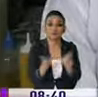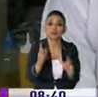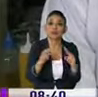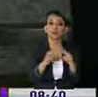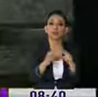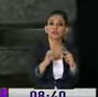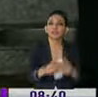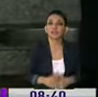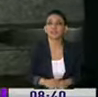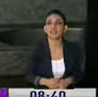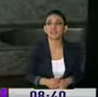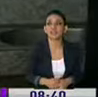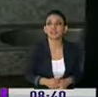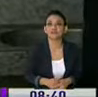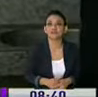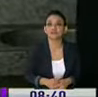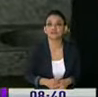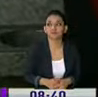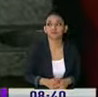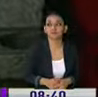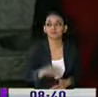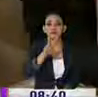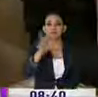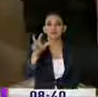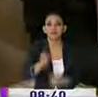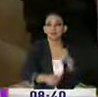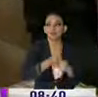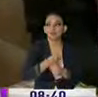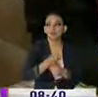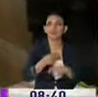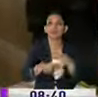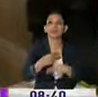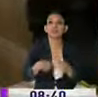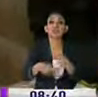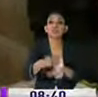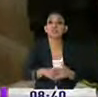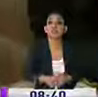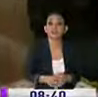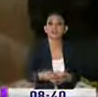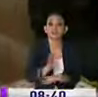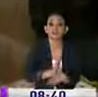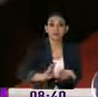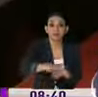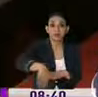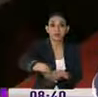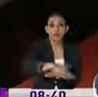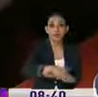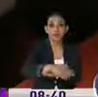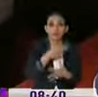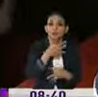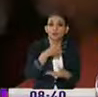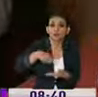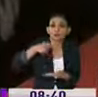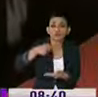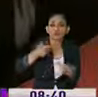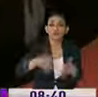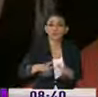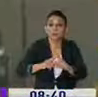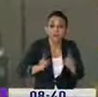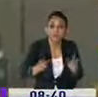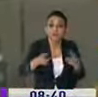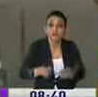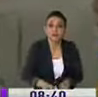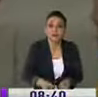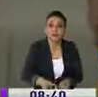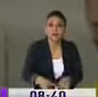personas. El negocio tiene más de 30 años y no solo los vecinos de la ciudadela Germán Ávila degustan de los mariscos, sino también vienen